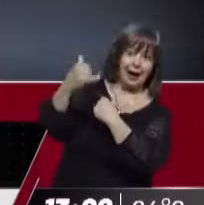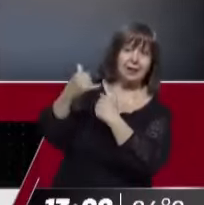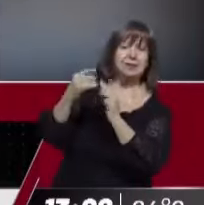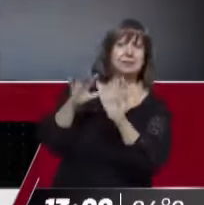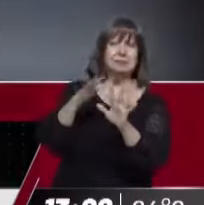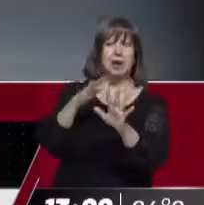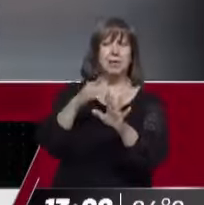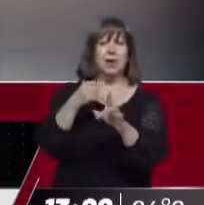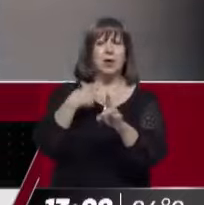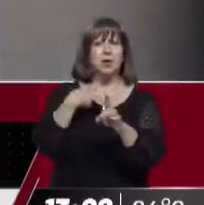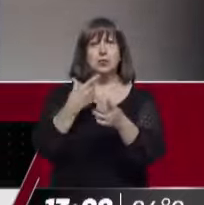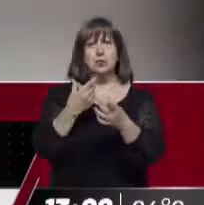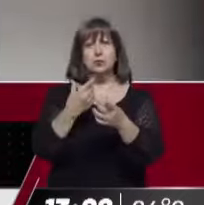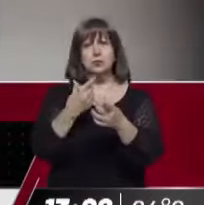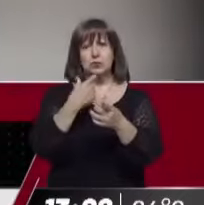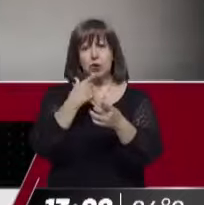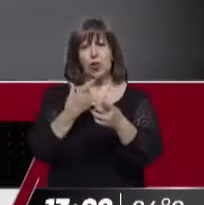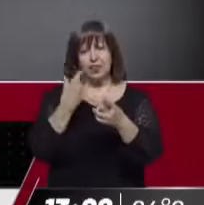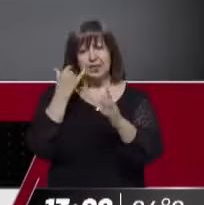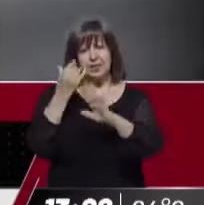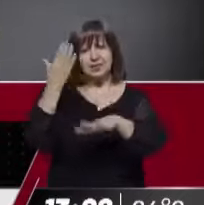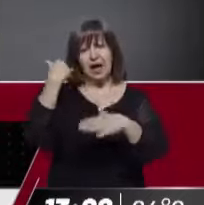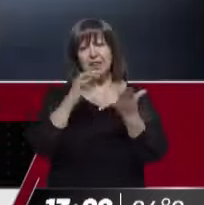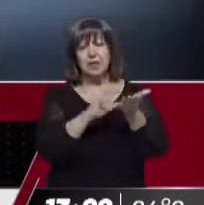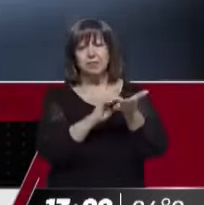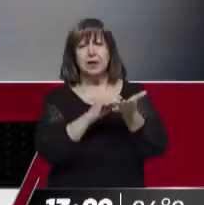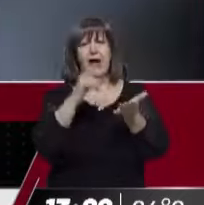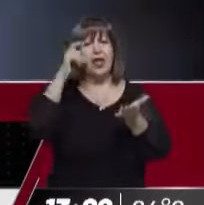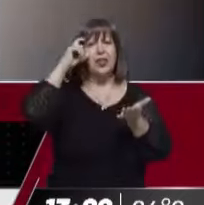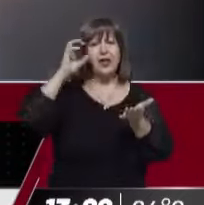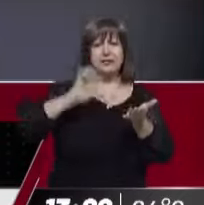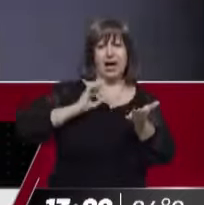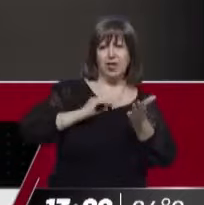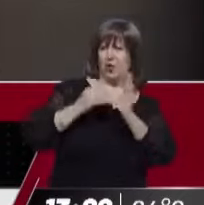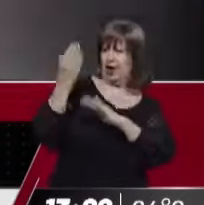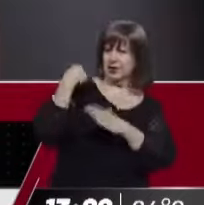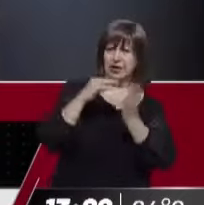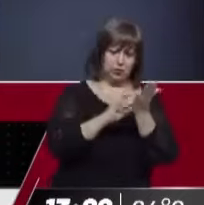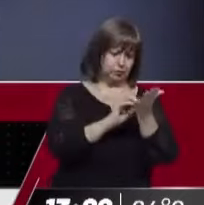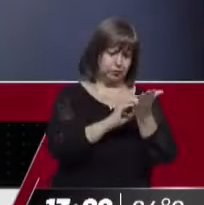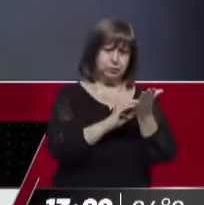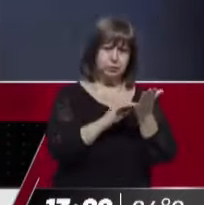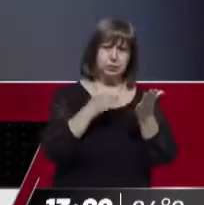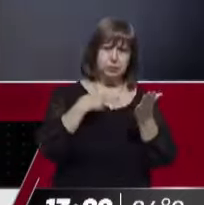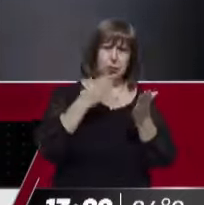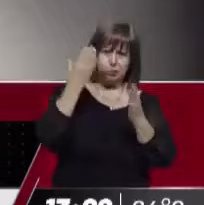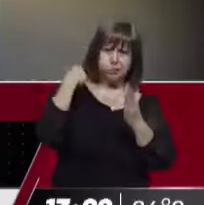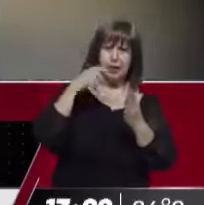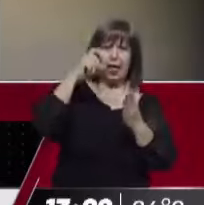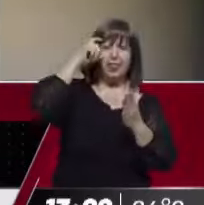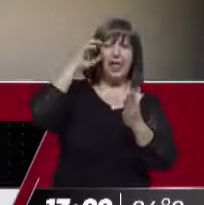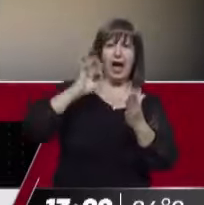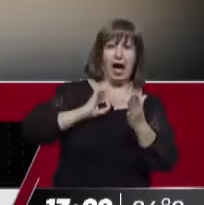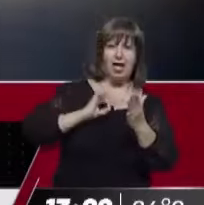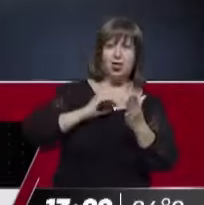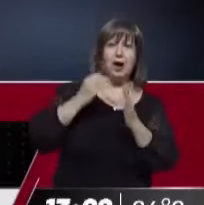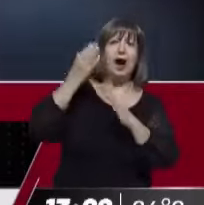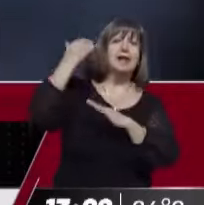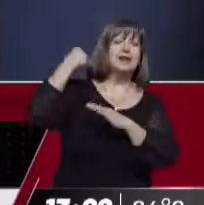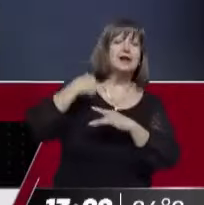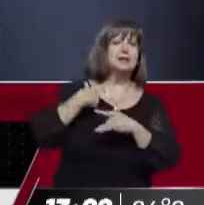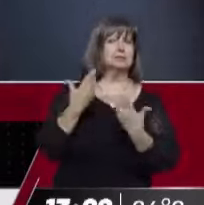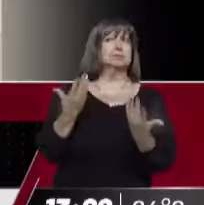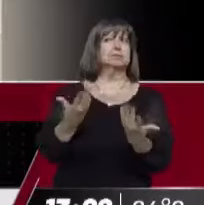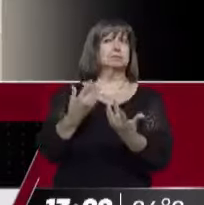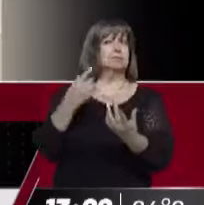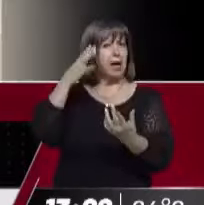hace aproximadamente, y según lo buscamos en los archivos, hace unos 10 años aproximadamente, vinimos a este lugar porque se cometió un asalto,